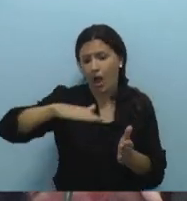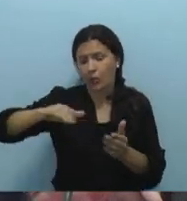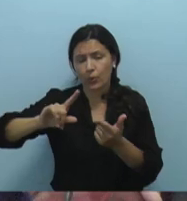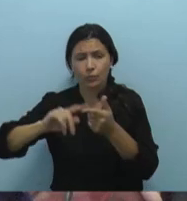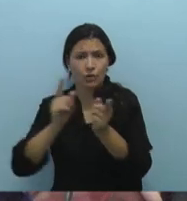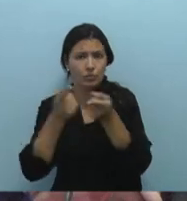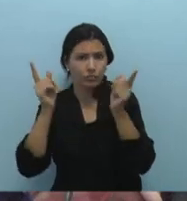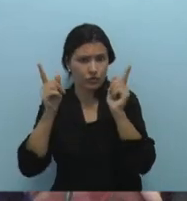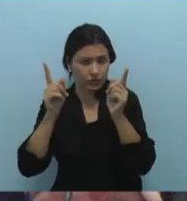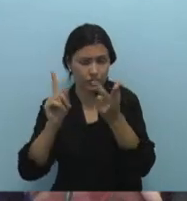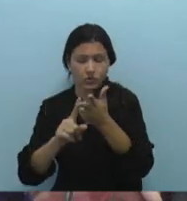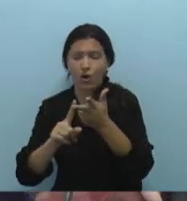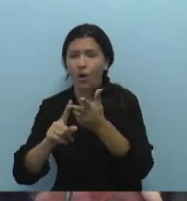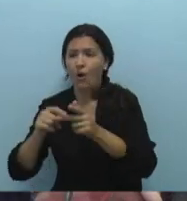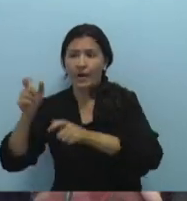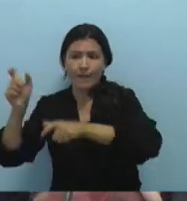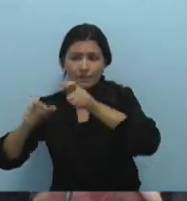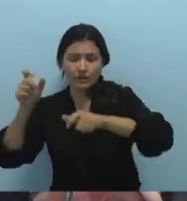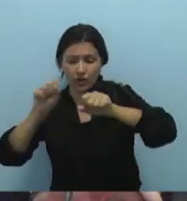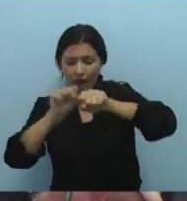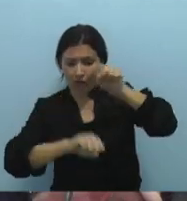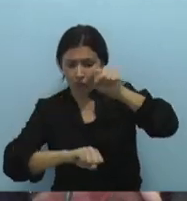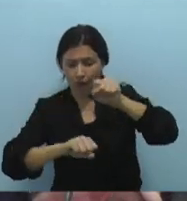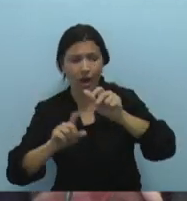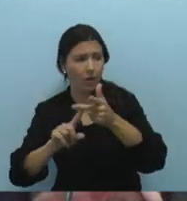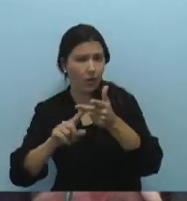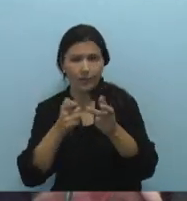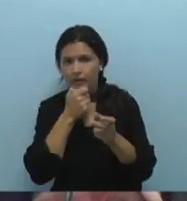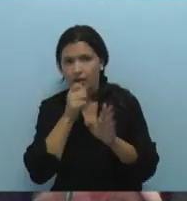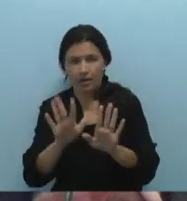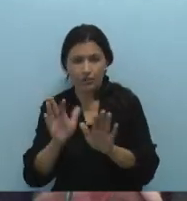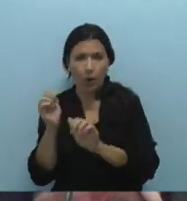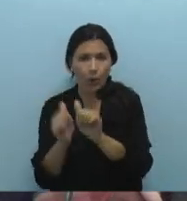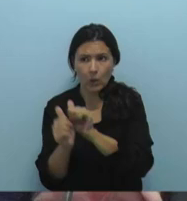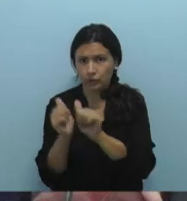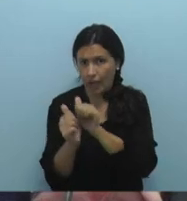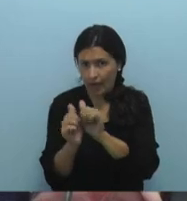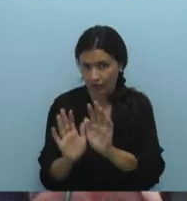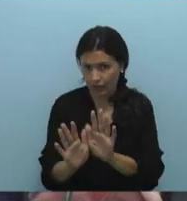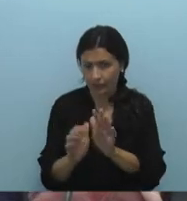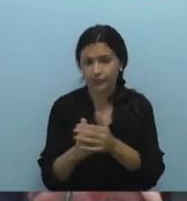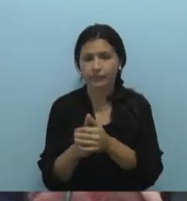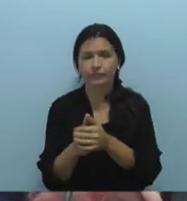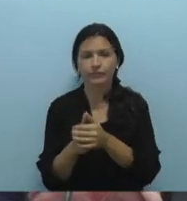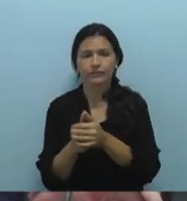graduados, en mi caso de la Universidad Nacional de Rosario, pero entiendo que lo mismo